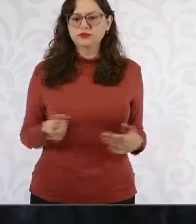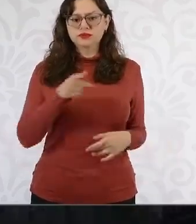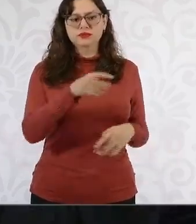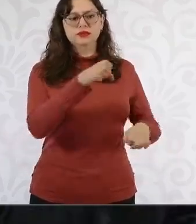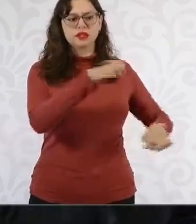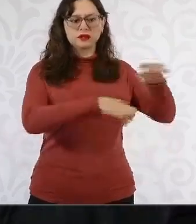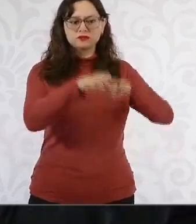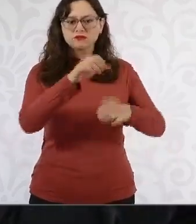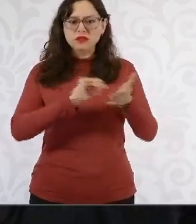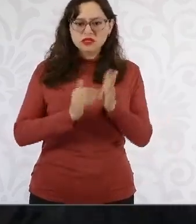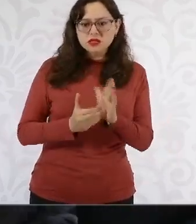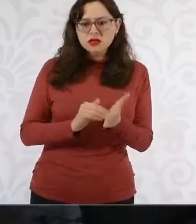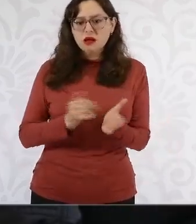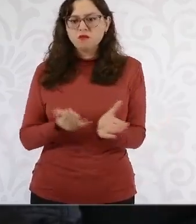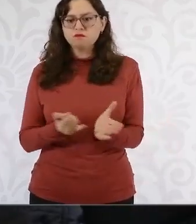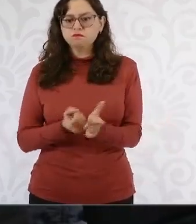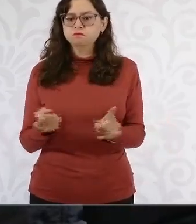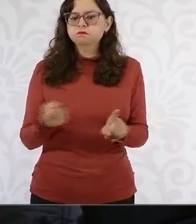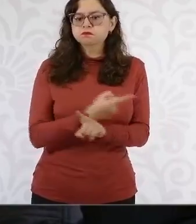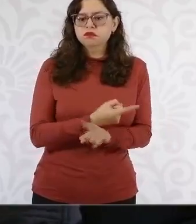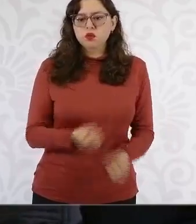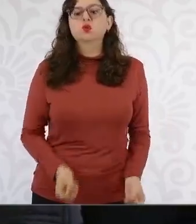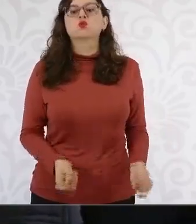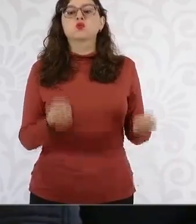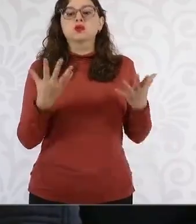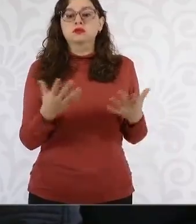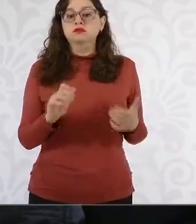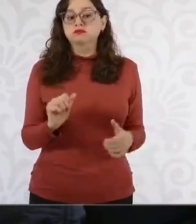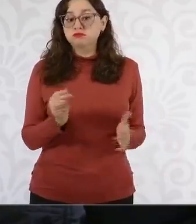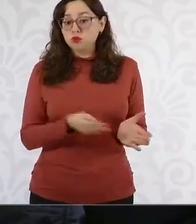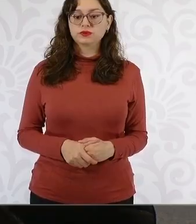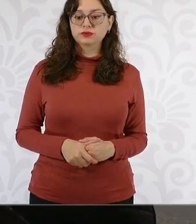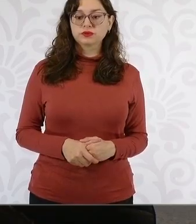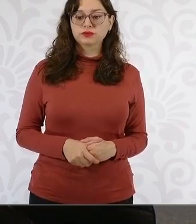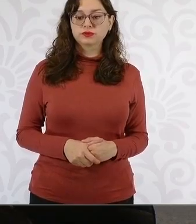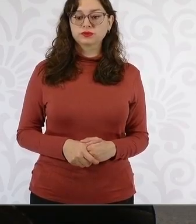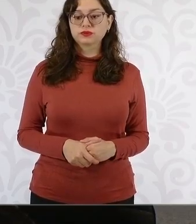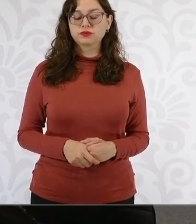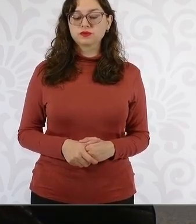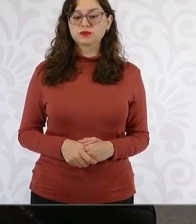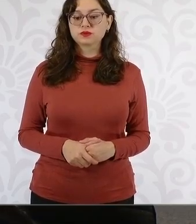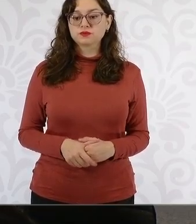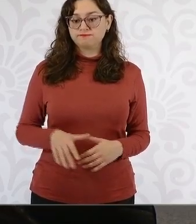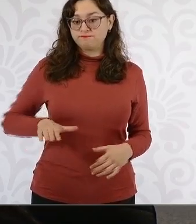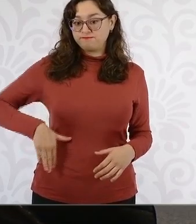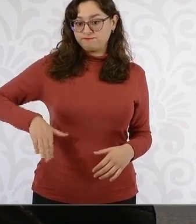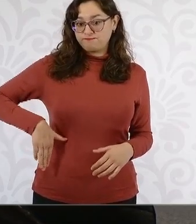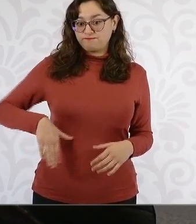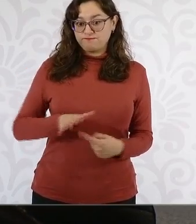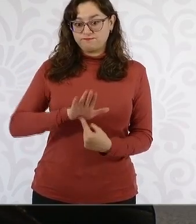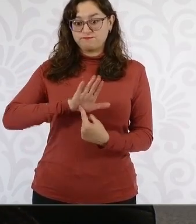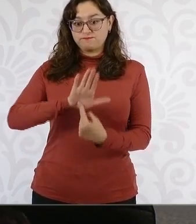evitar pagar impuestos y aranceles y si se aplicará alguna sanción. Bueno, como se acaba de informar en el